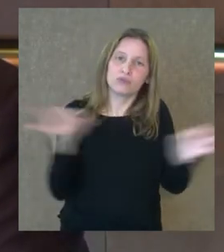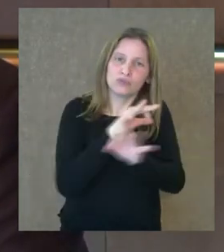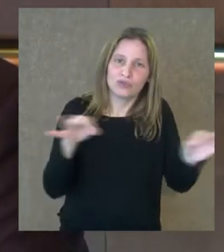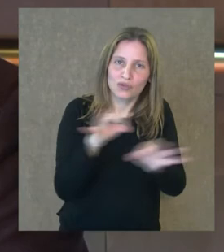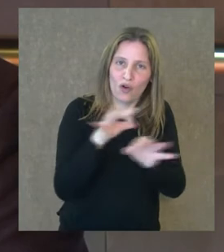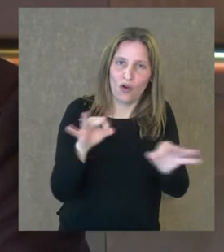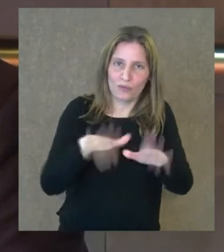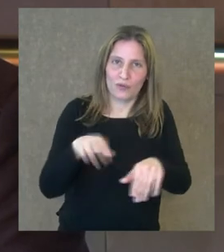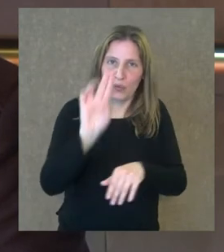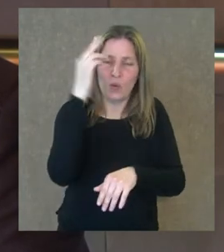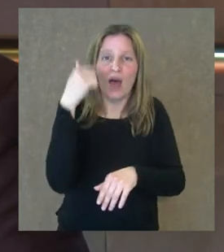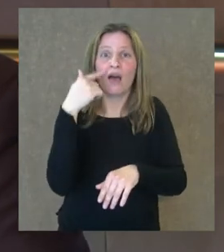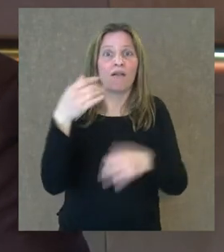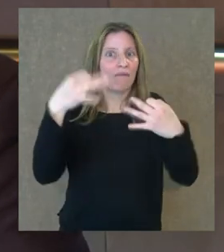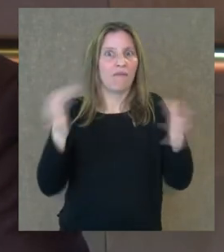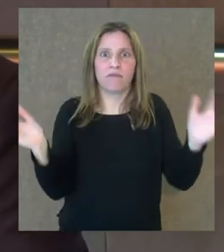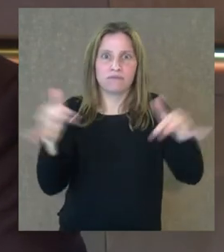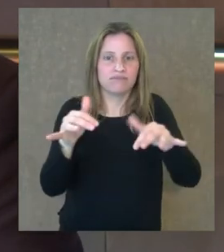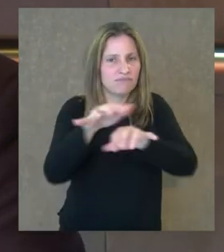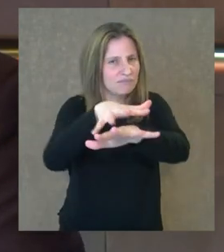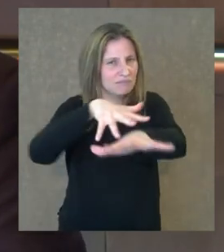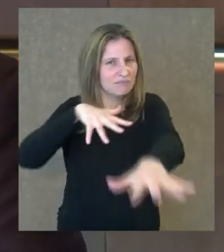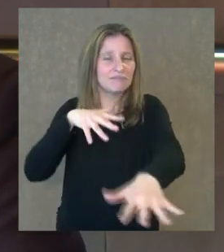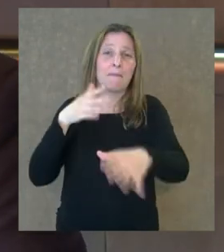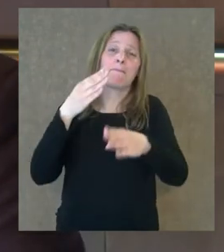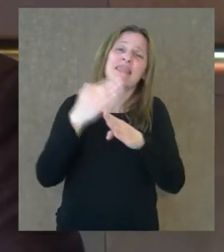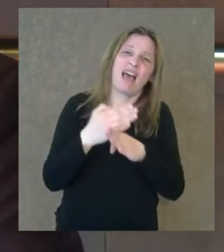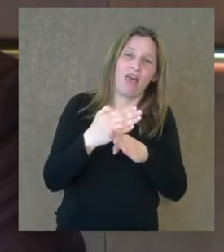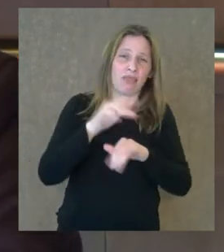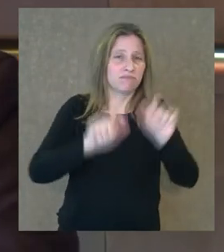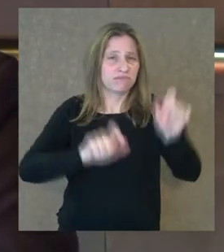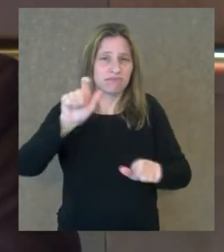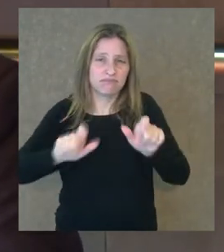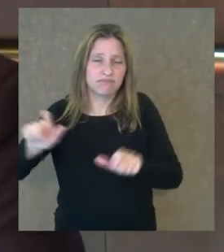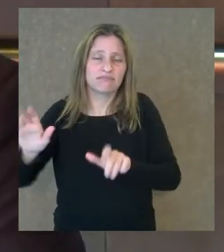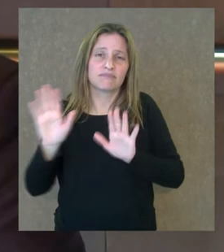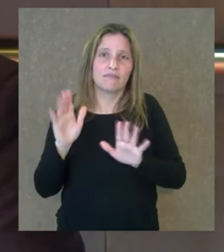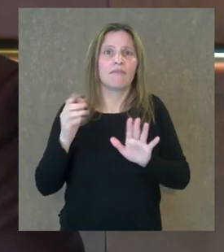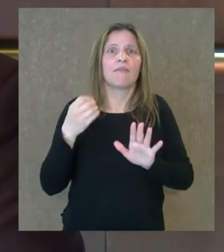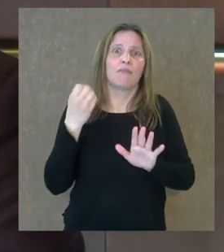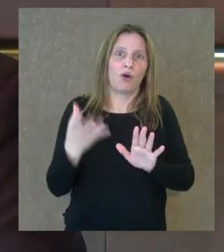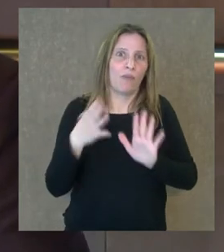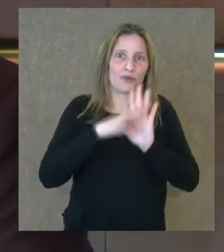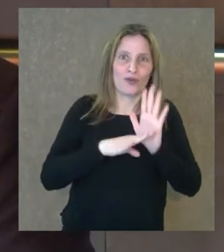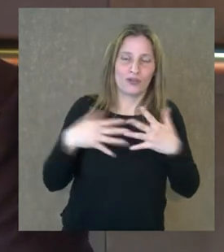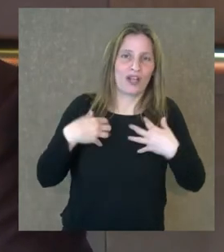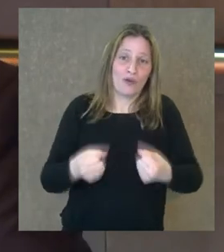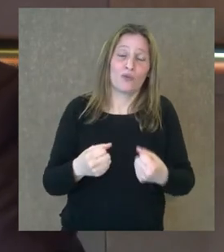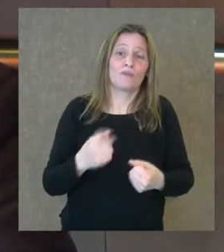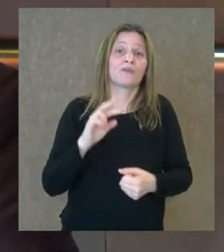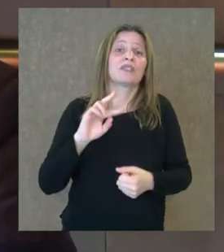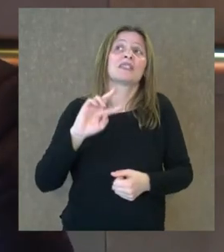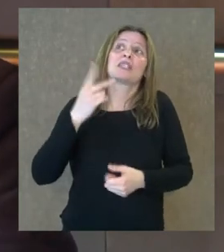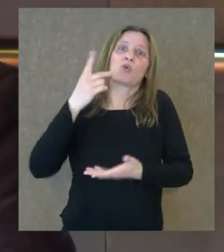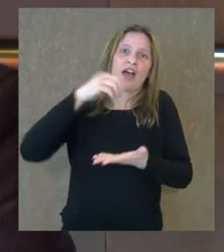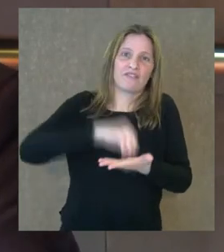tuve la oportunidad de encontrarme con el público con una asistencia magra debido al protocolo de este sanitario así que esta va a ser mi